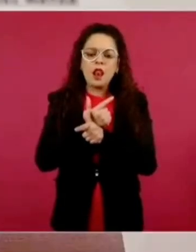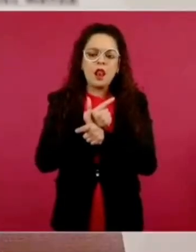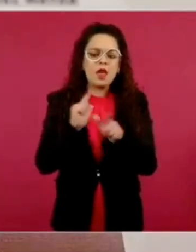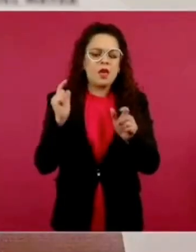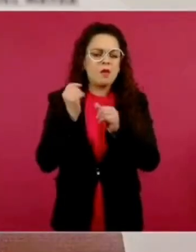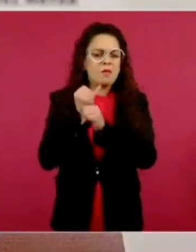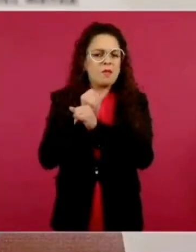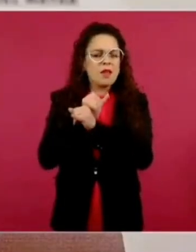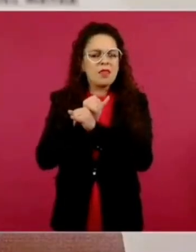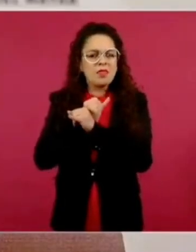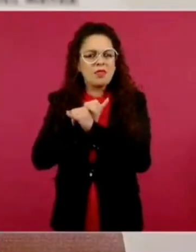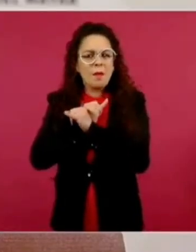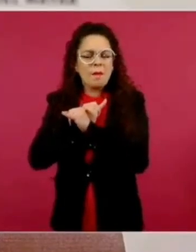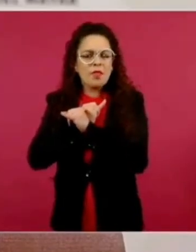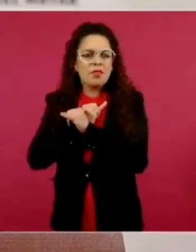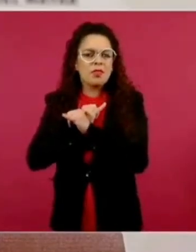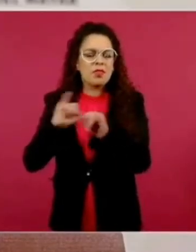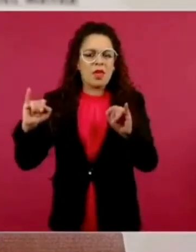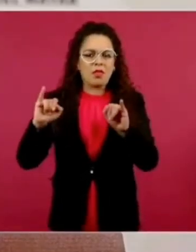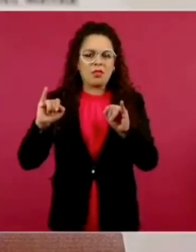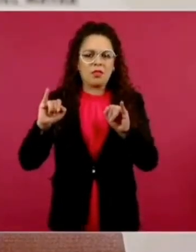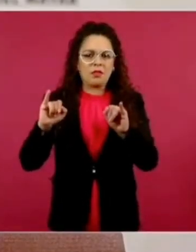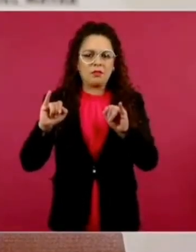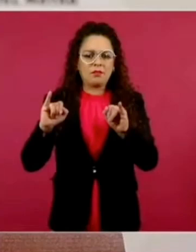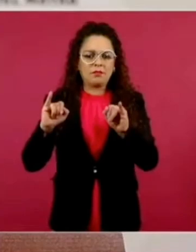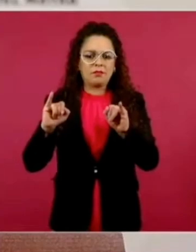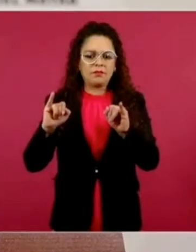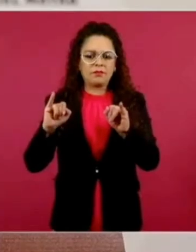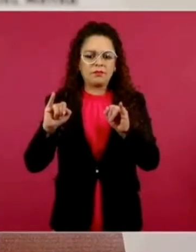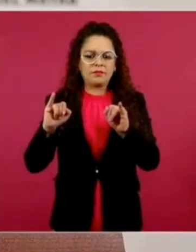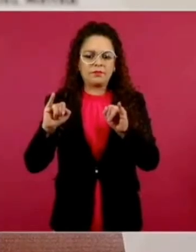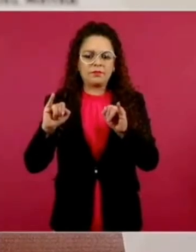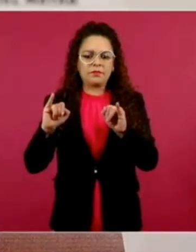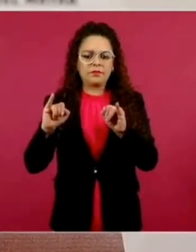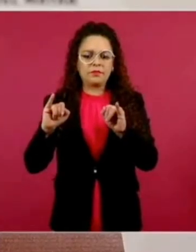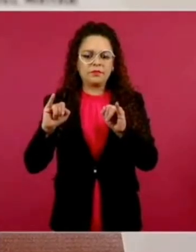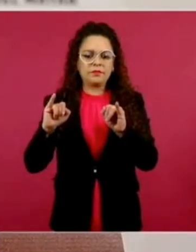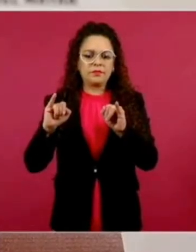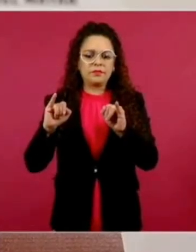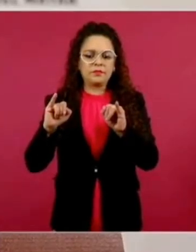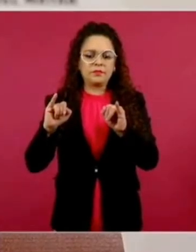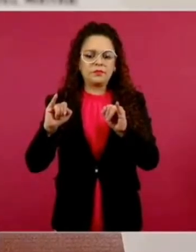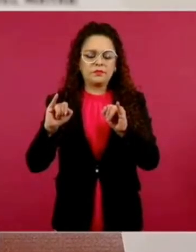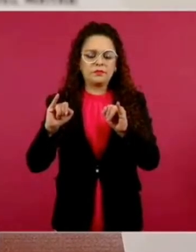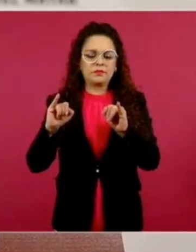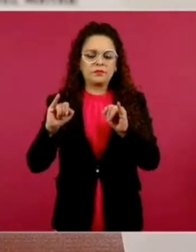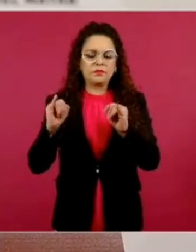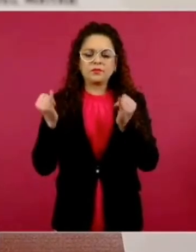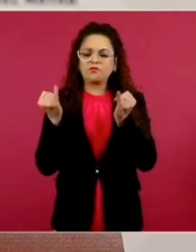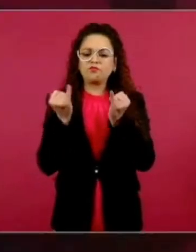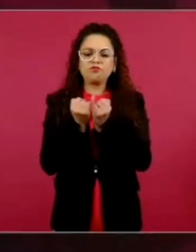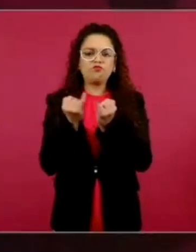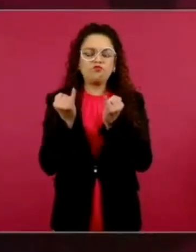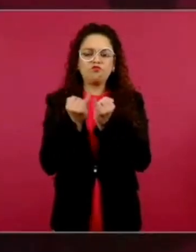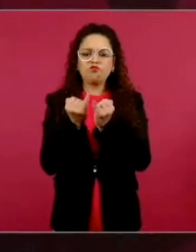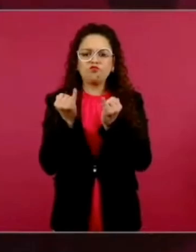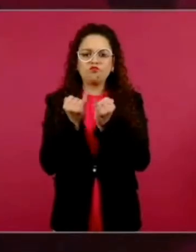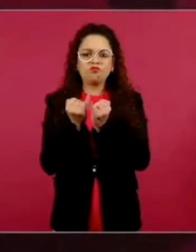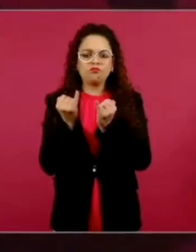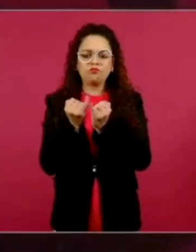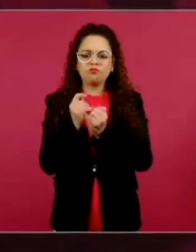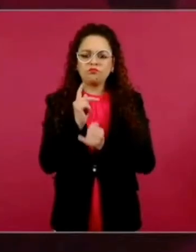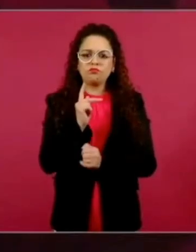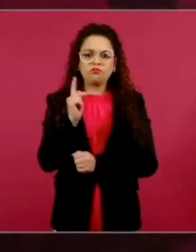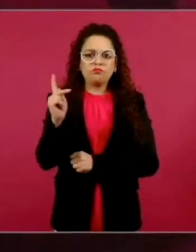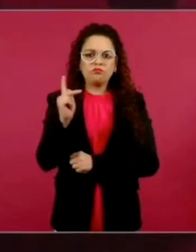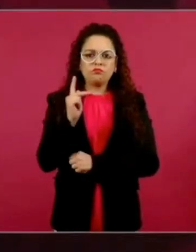tan independiente como los más poderosos de